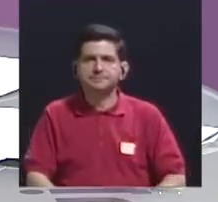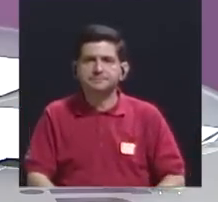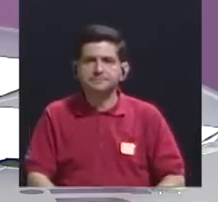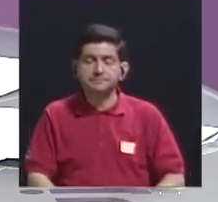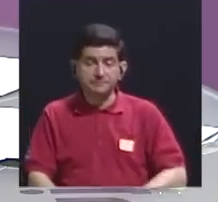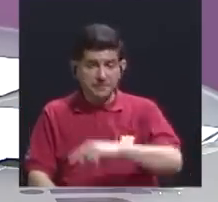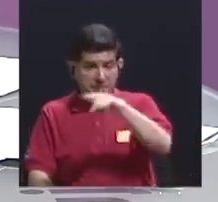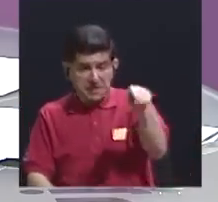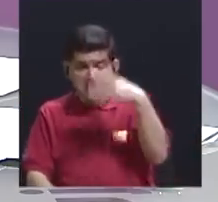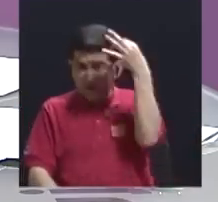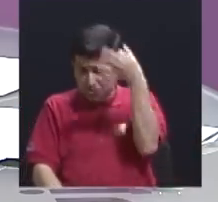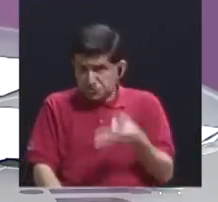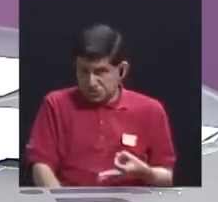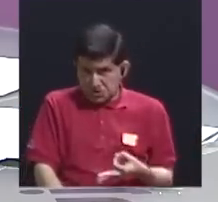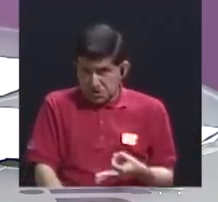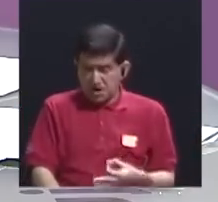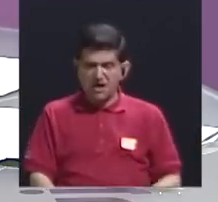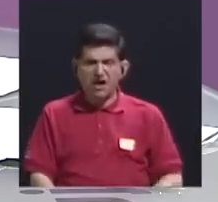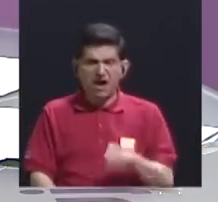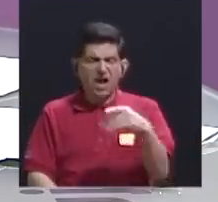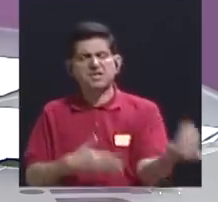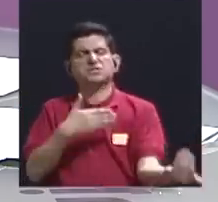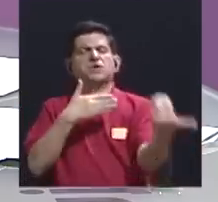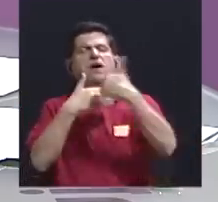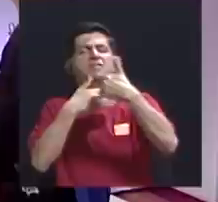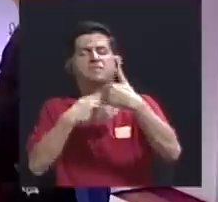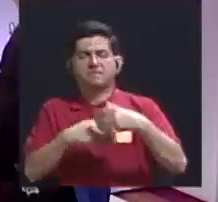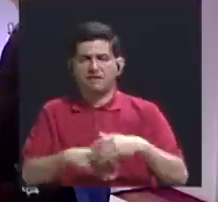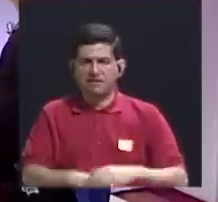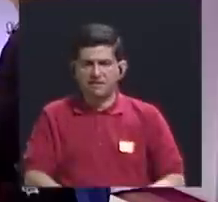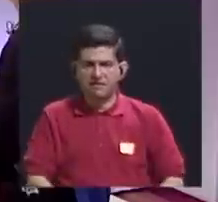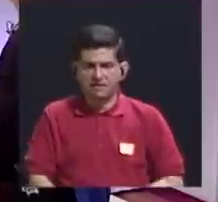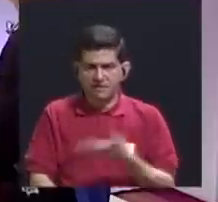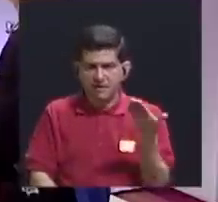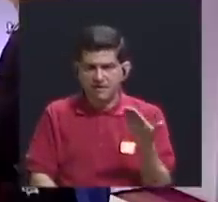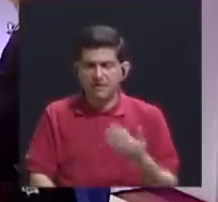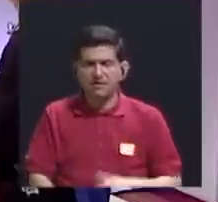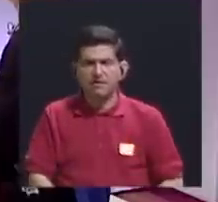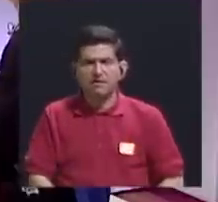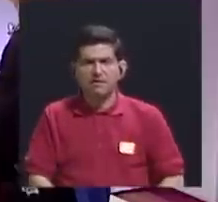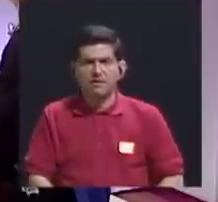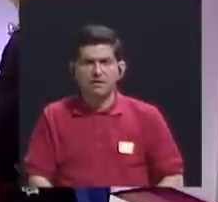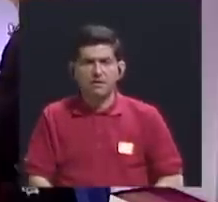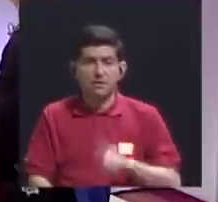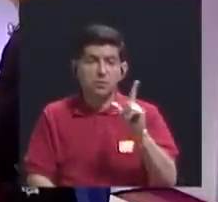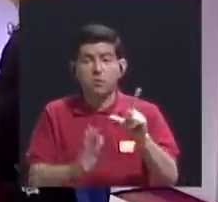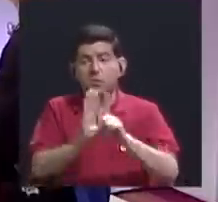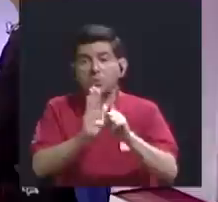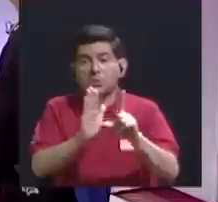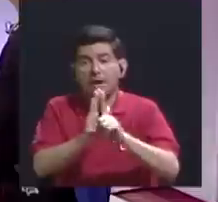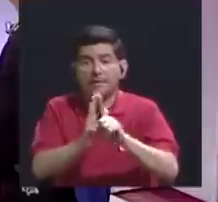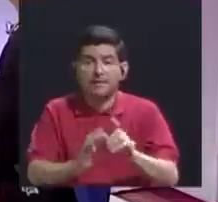y ellos consideran que es atentar contra contra una ley